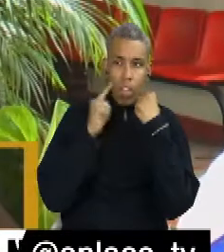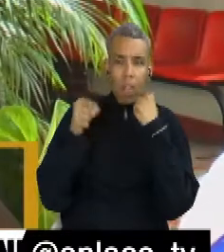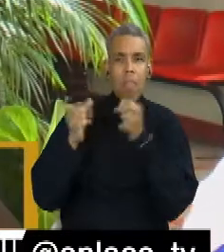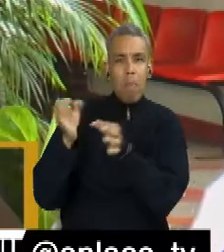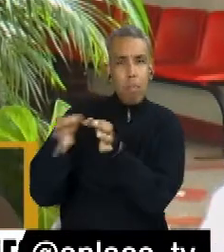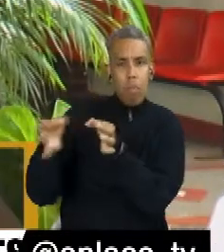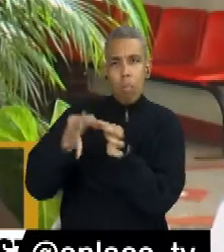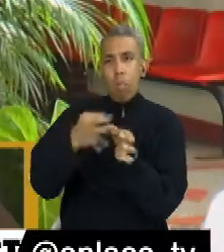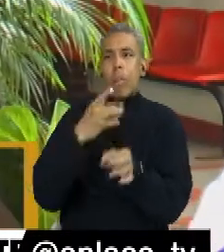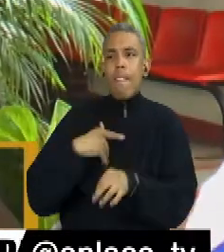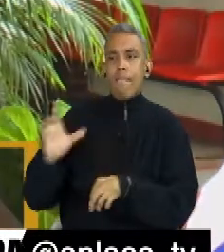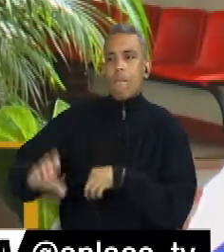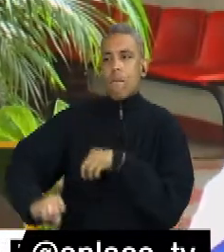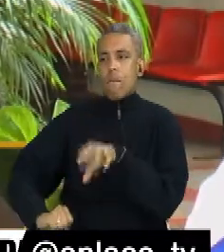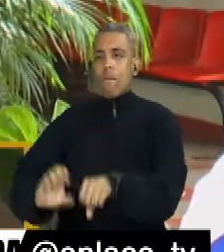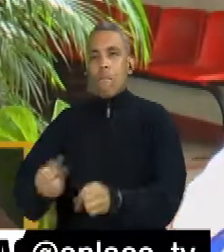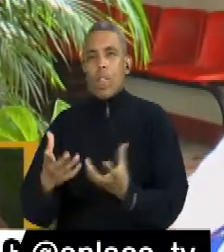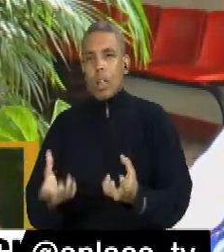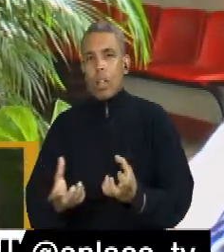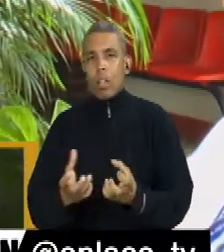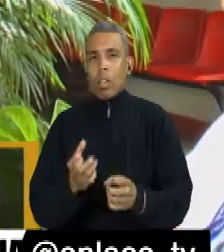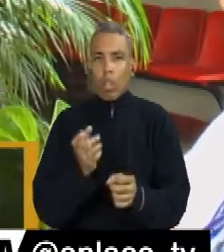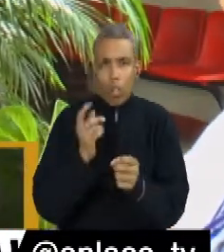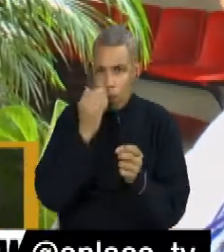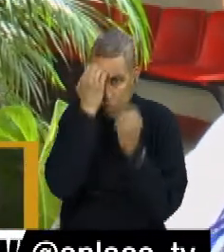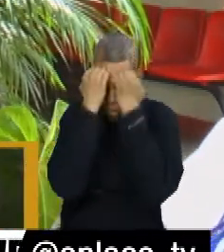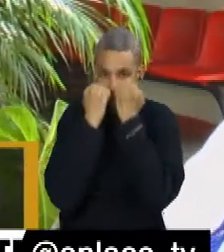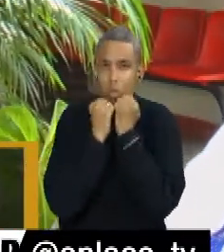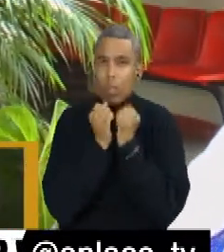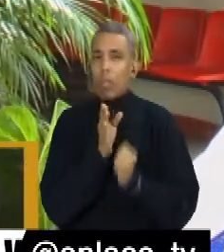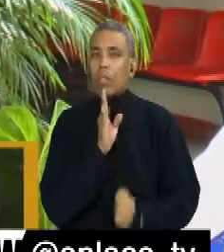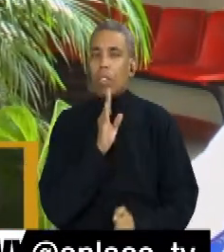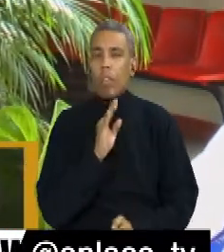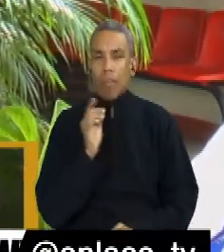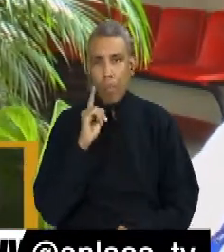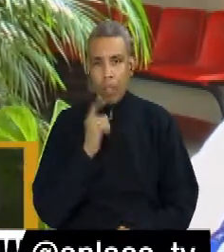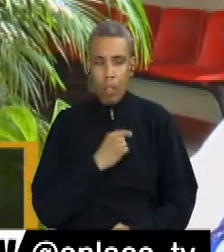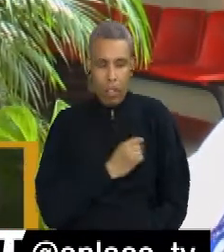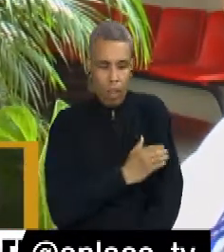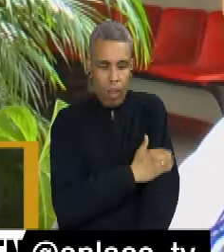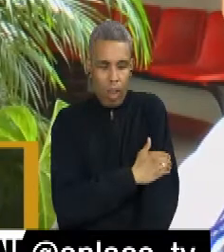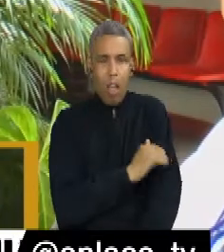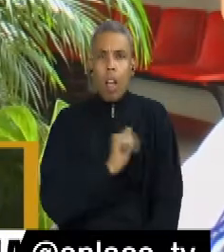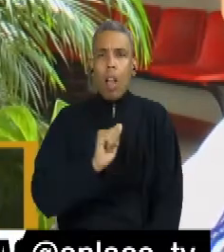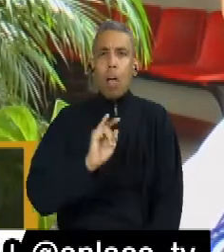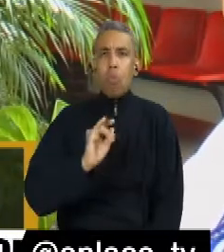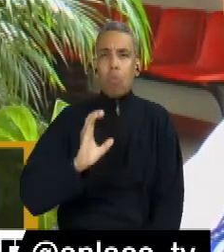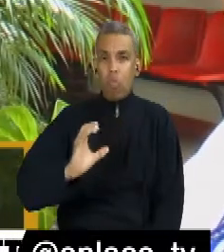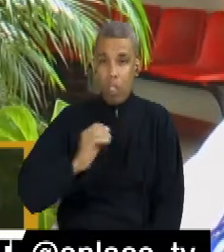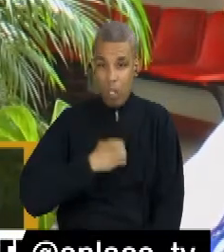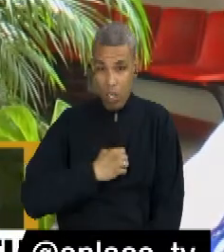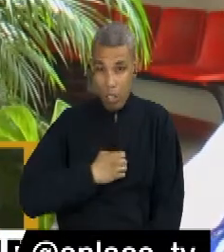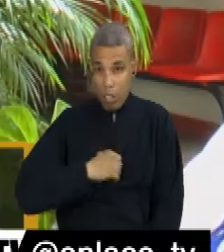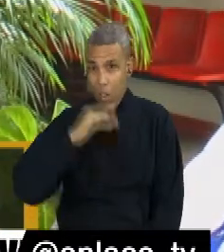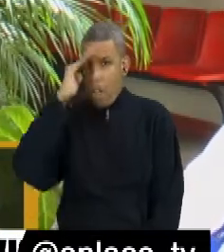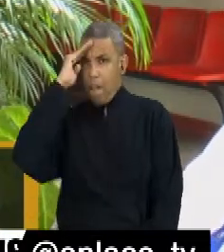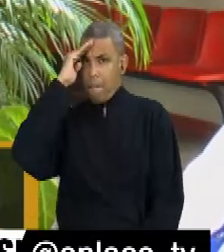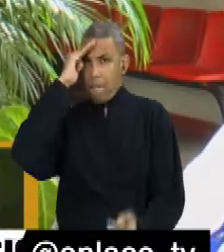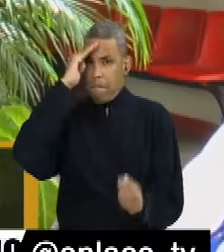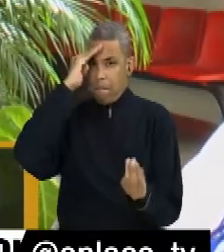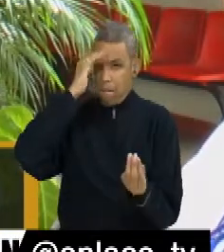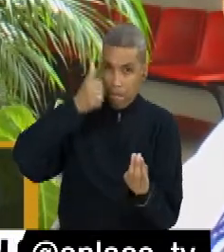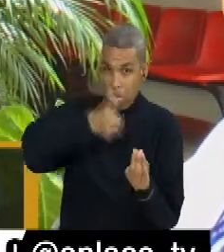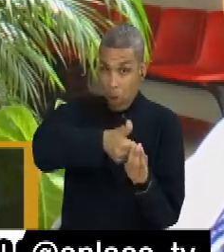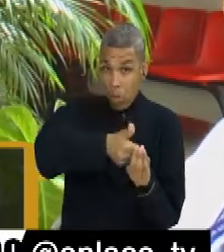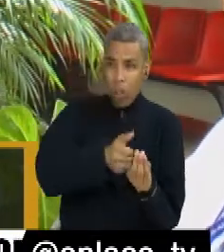Tenemos entendido que las autodefensas gaitanistas tienen en Morales y en Tiquicio unas bases militares